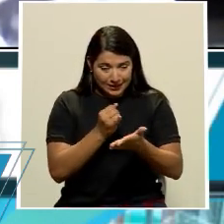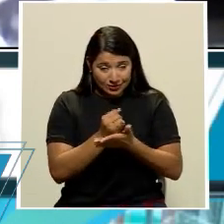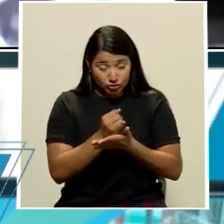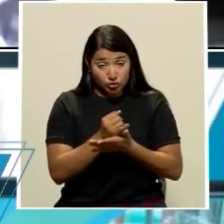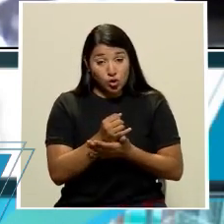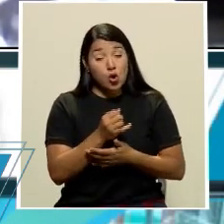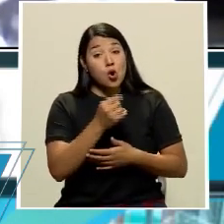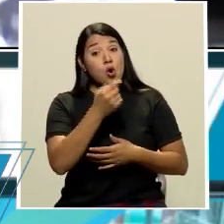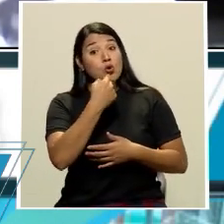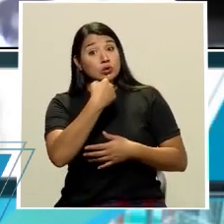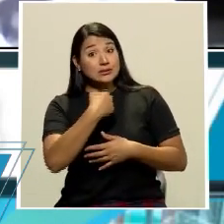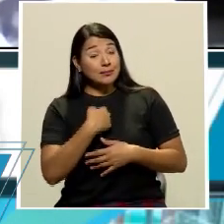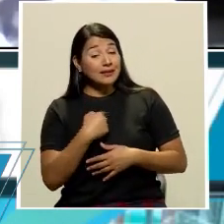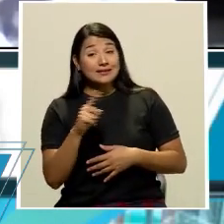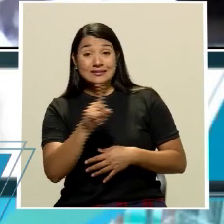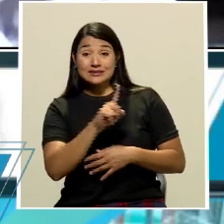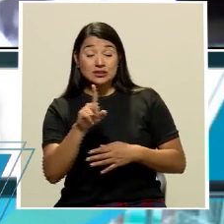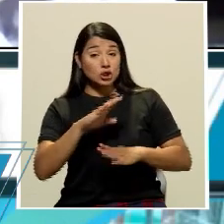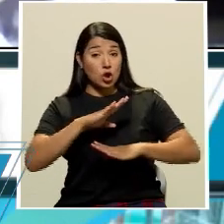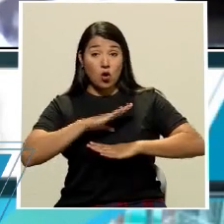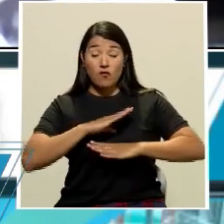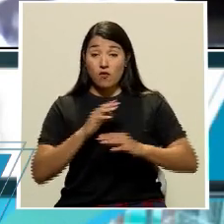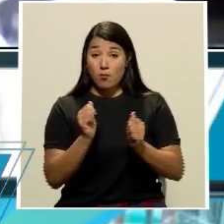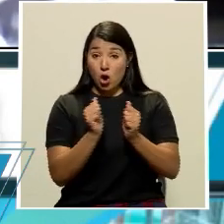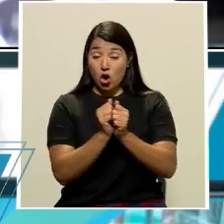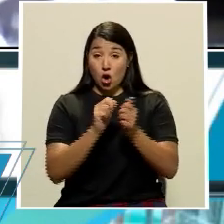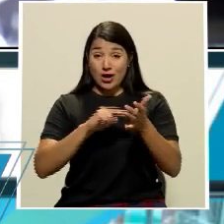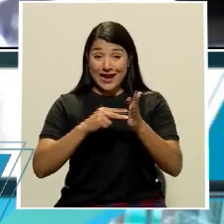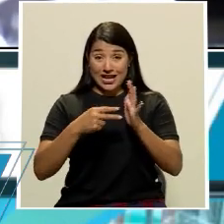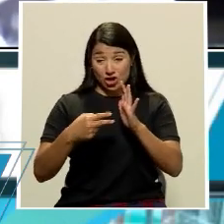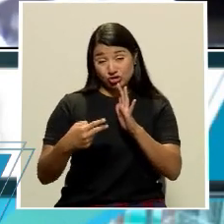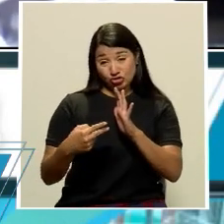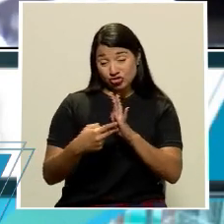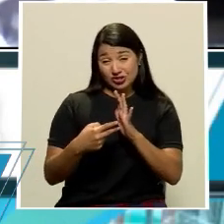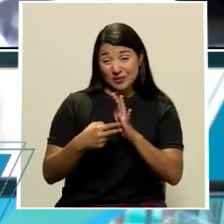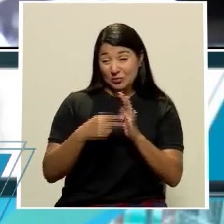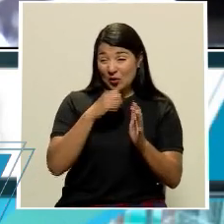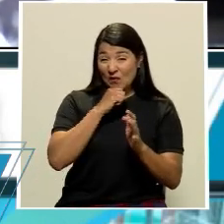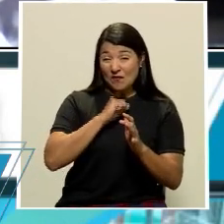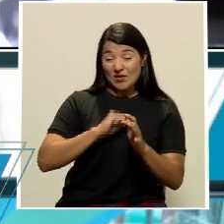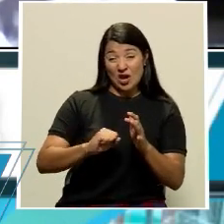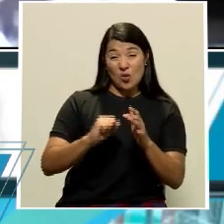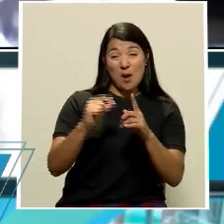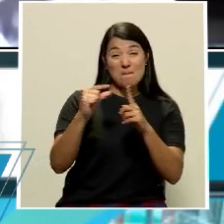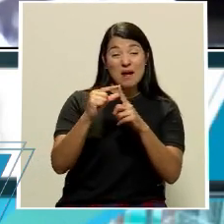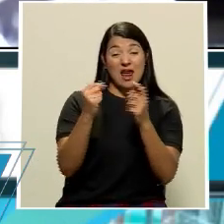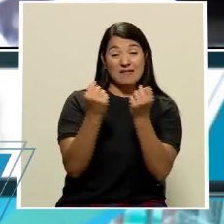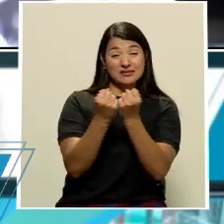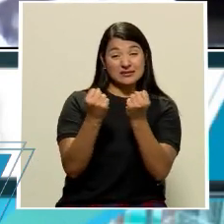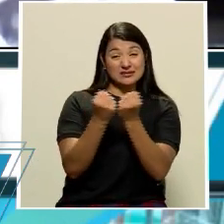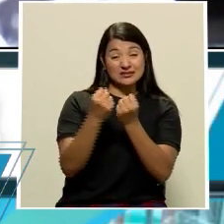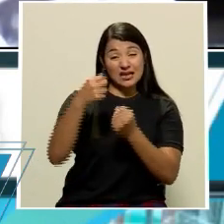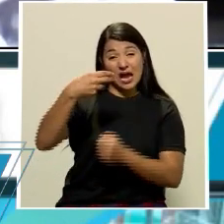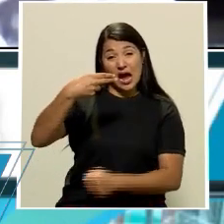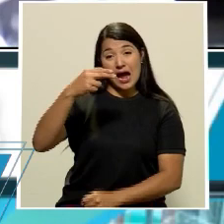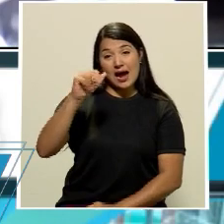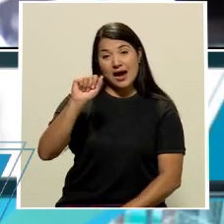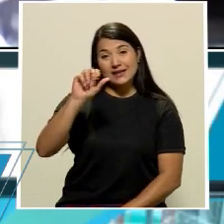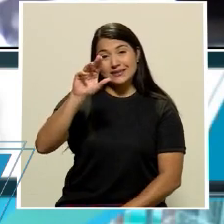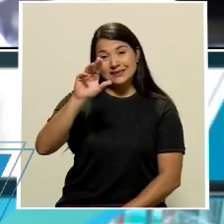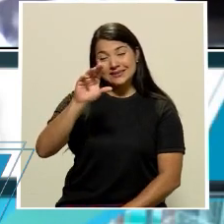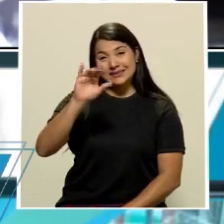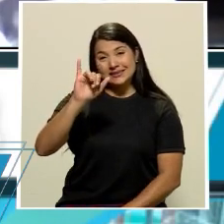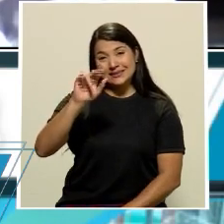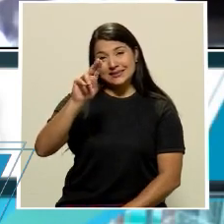estamos conformes con la denominación clásica de hacinamiento. ¿Cómo podemos catalogar eso?